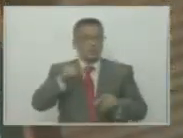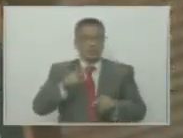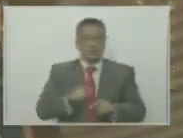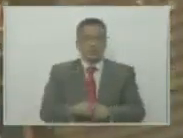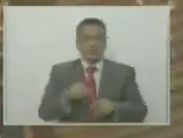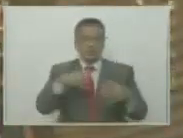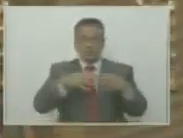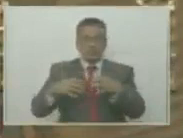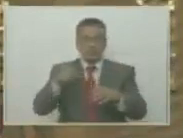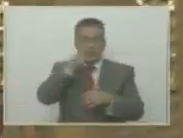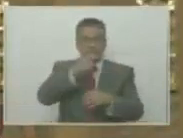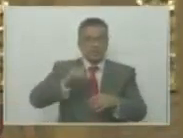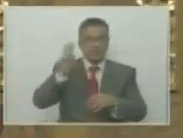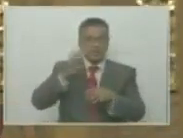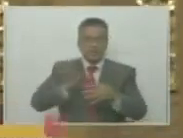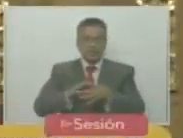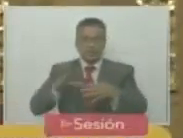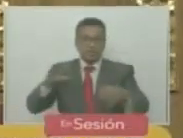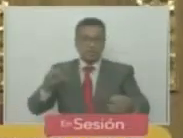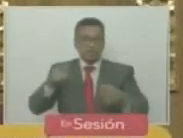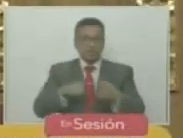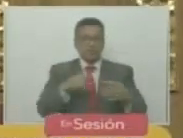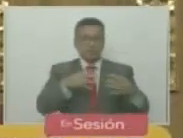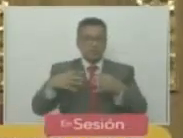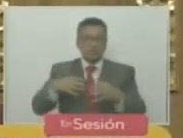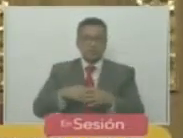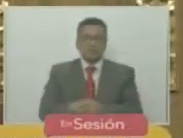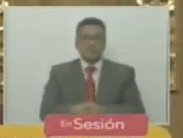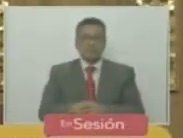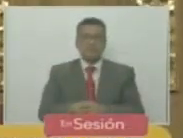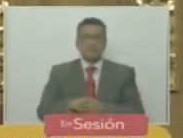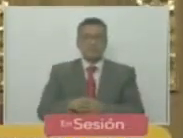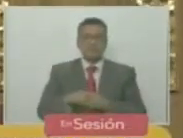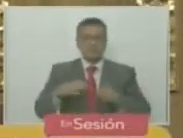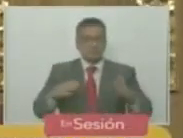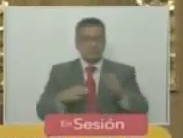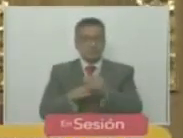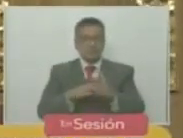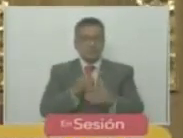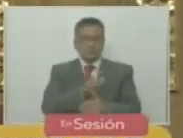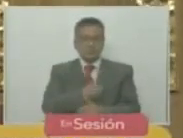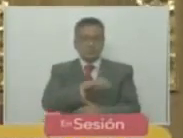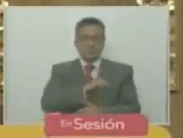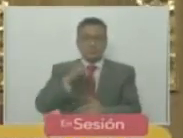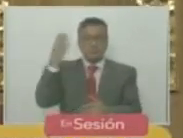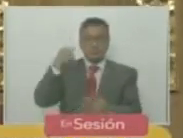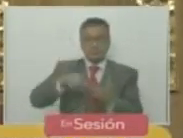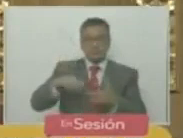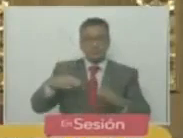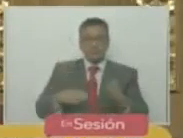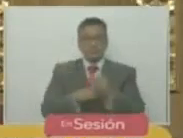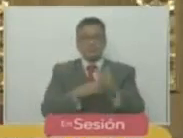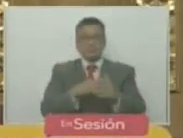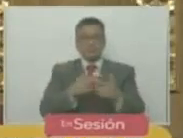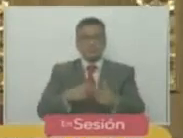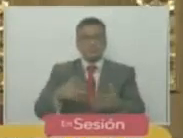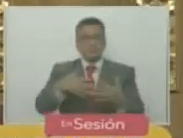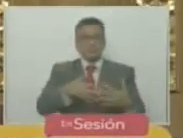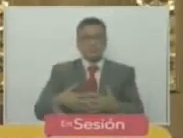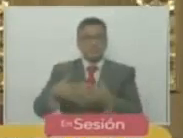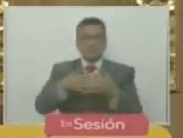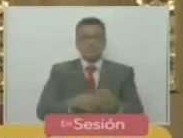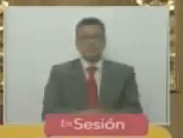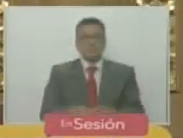pueblo venezolano por la independencia y la libertad contra el imperio español ayer, hoy contra el imperialismo yanqui.